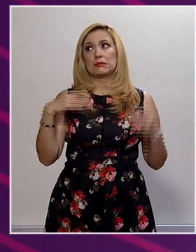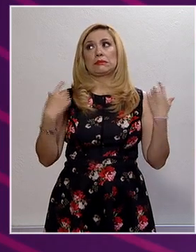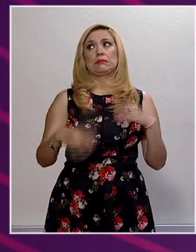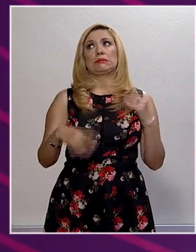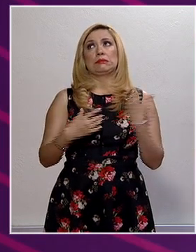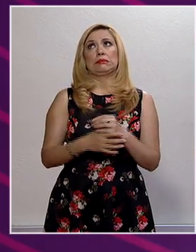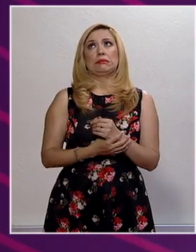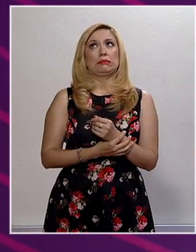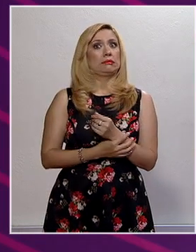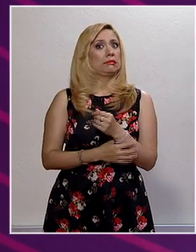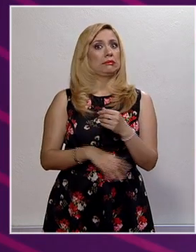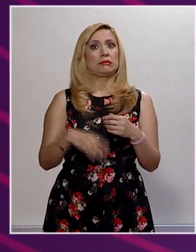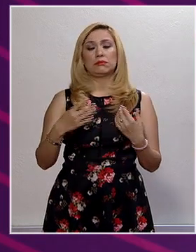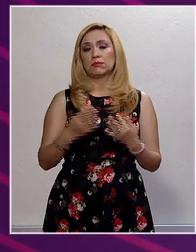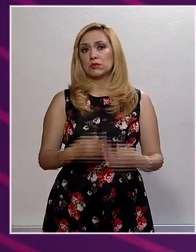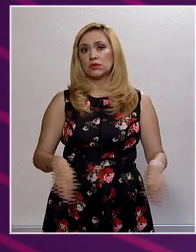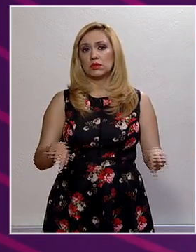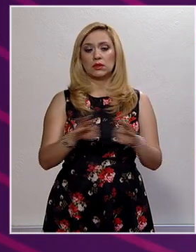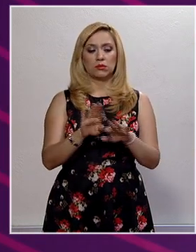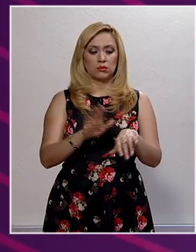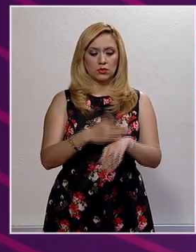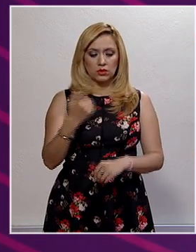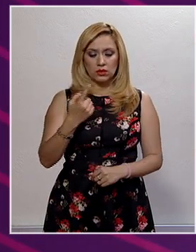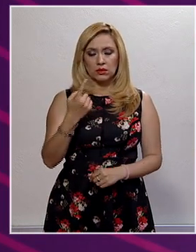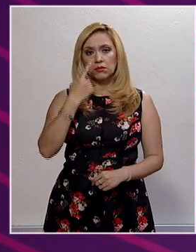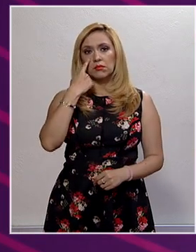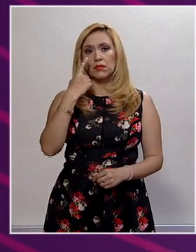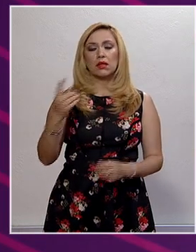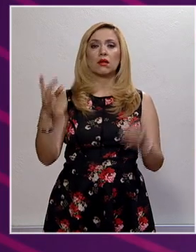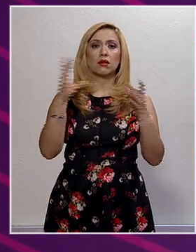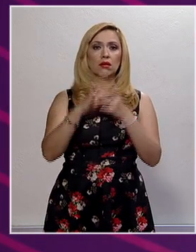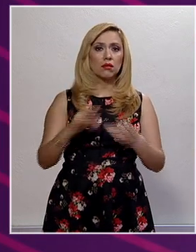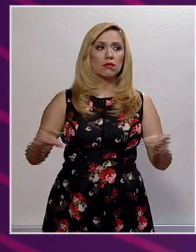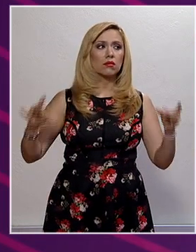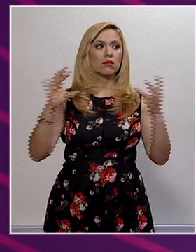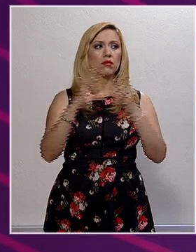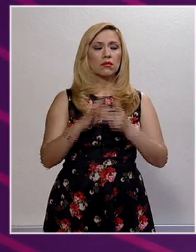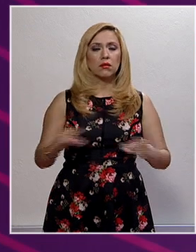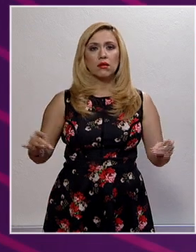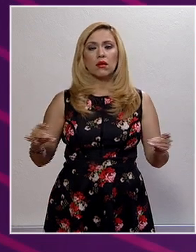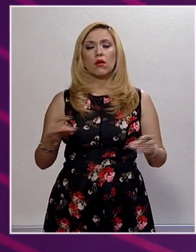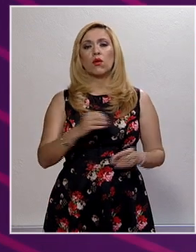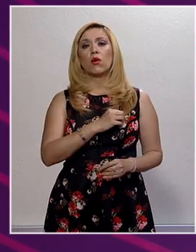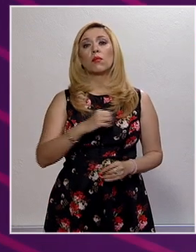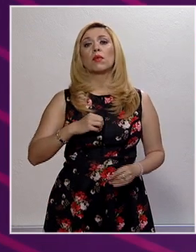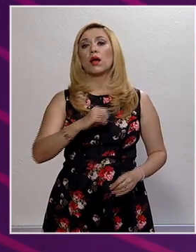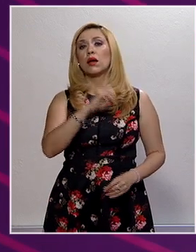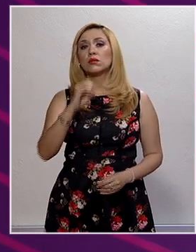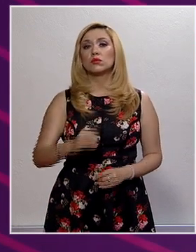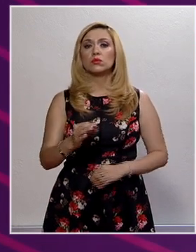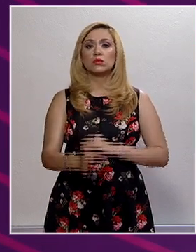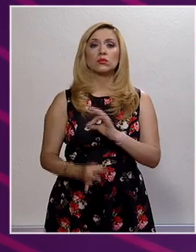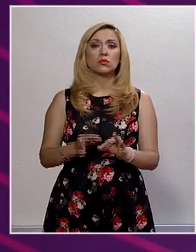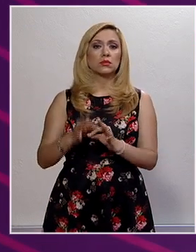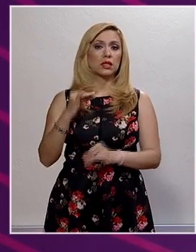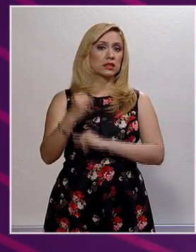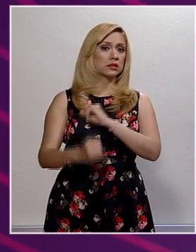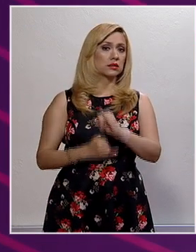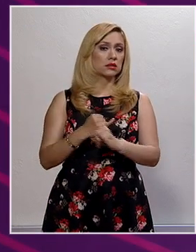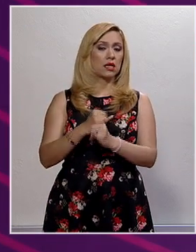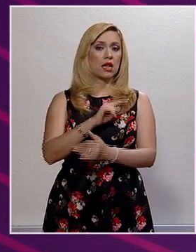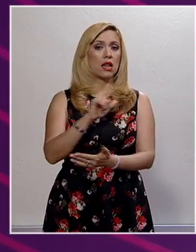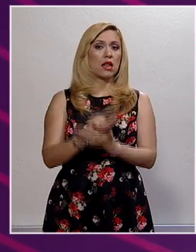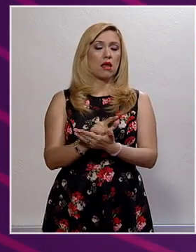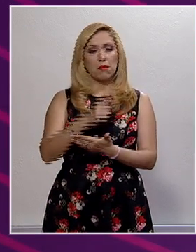una condena muy relevante, pues nos vino a relatar y además a obligar al cumplimiento de los estándares internacionales